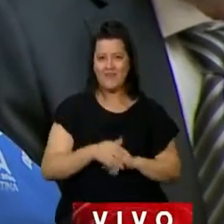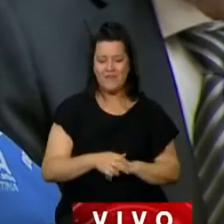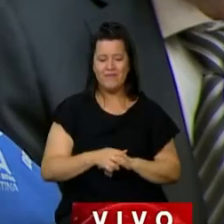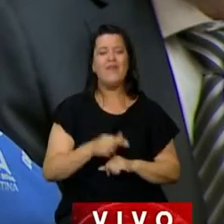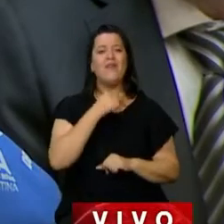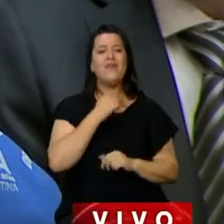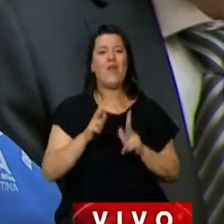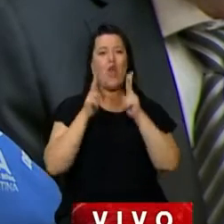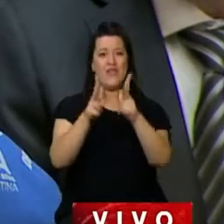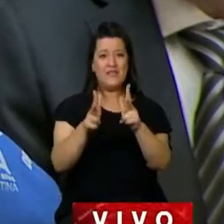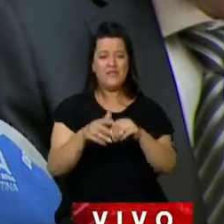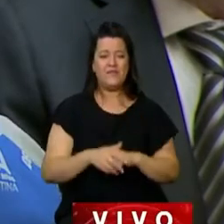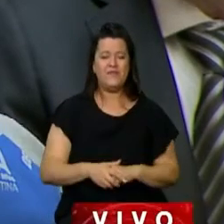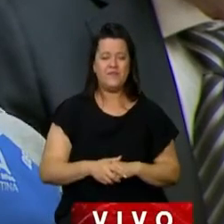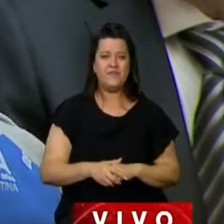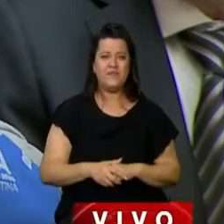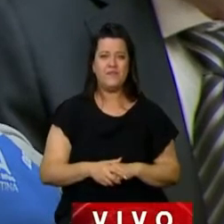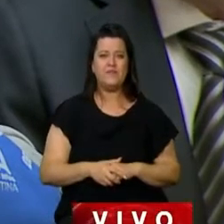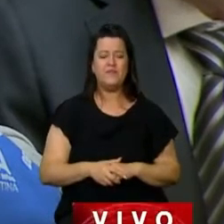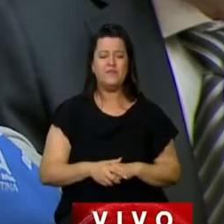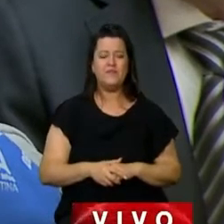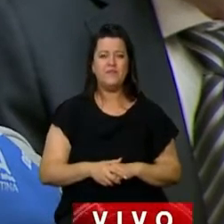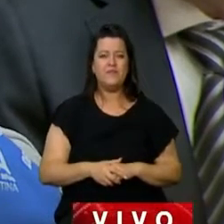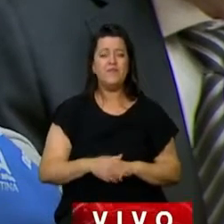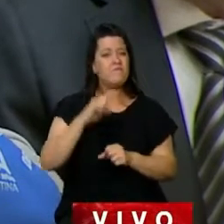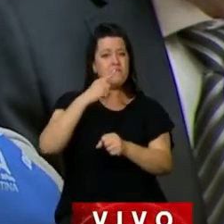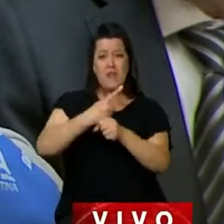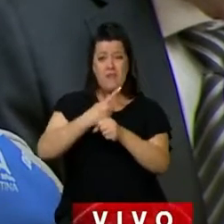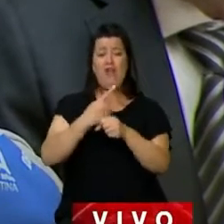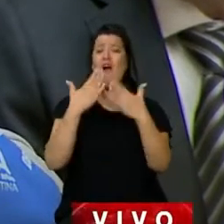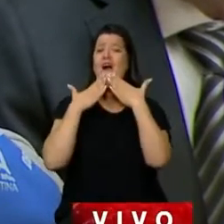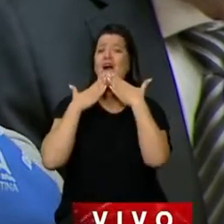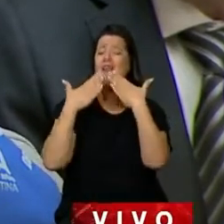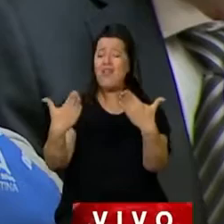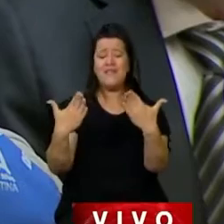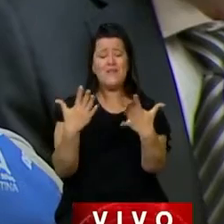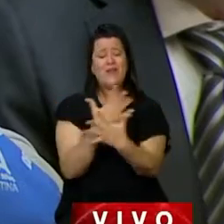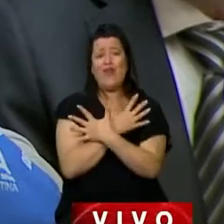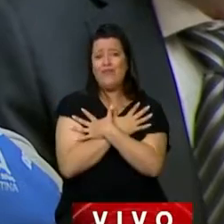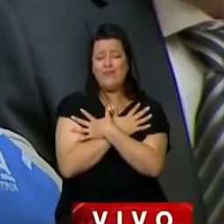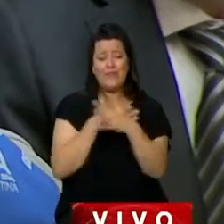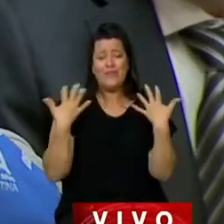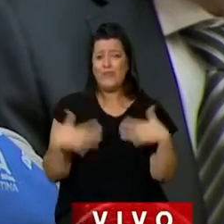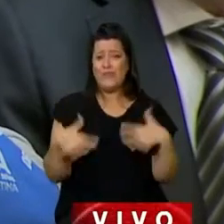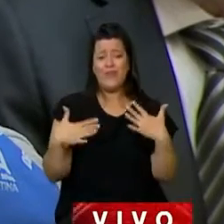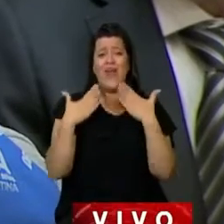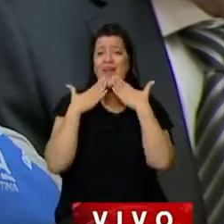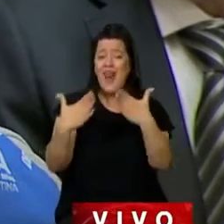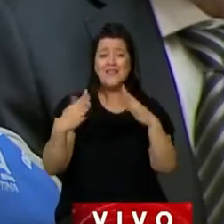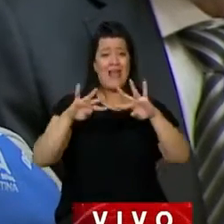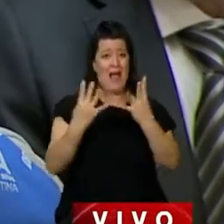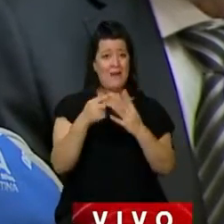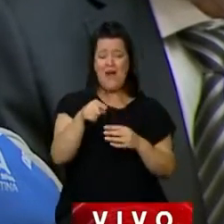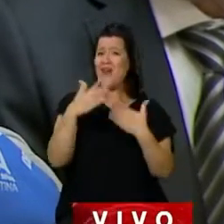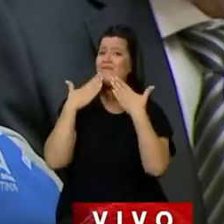señalar, quiero señalar, primero, el agradecimiento profundo en la Cámara